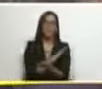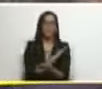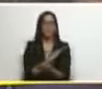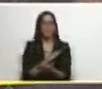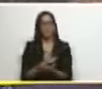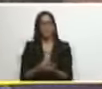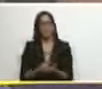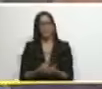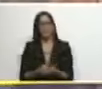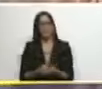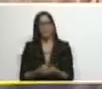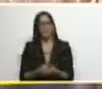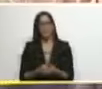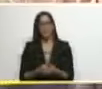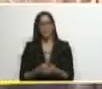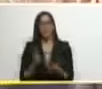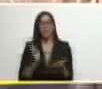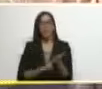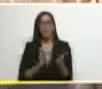la verdad